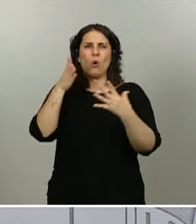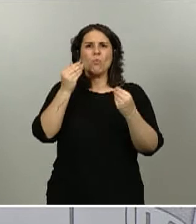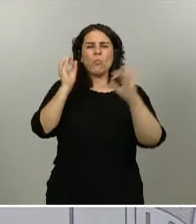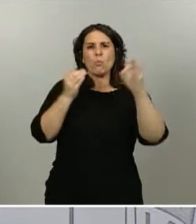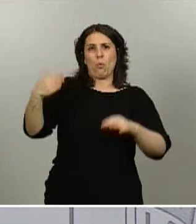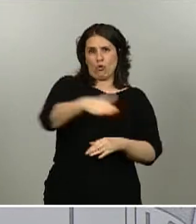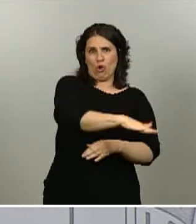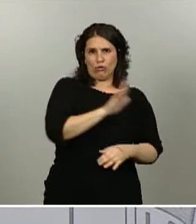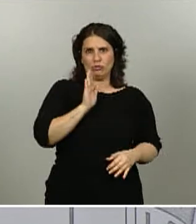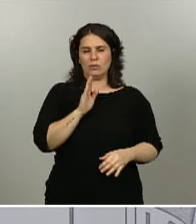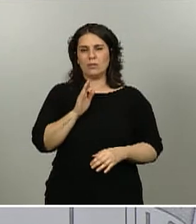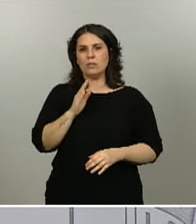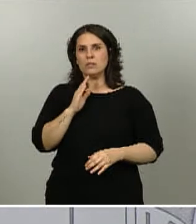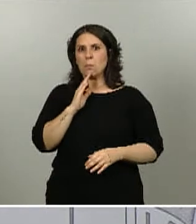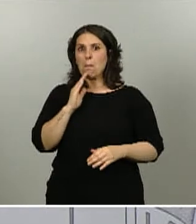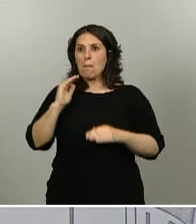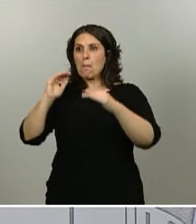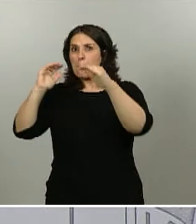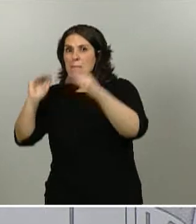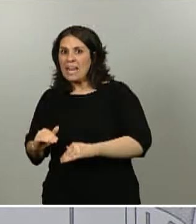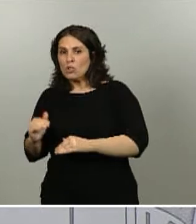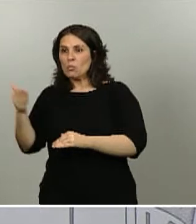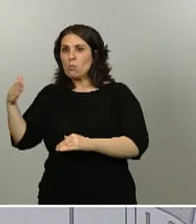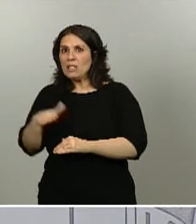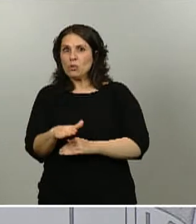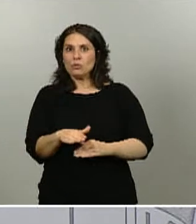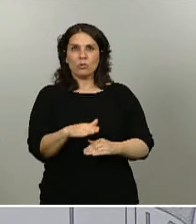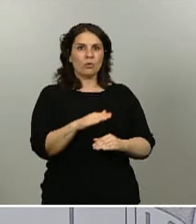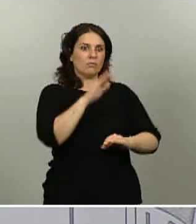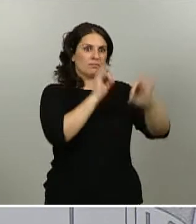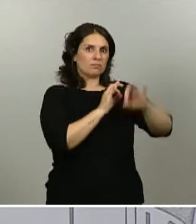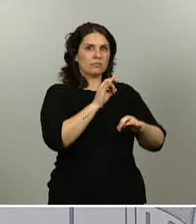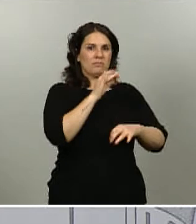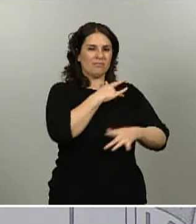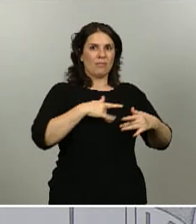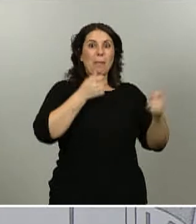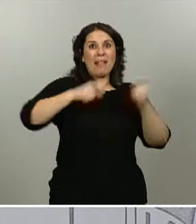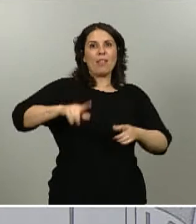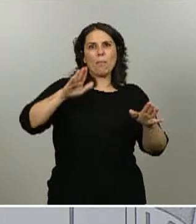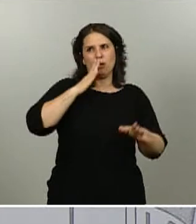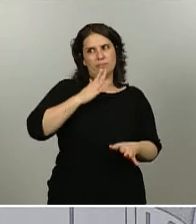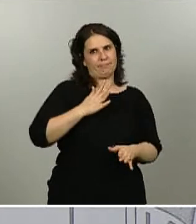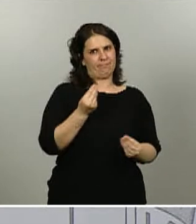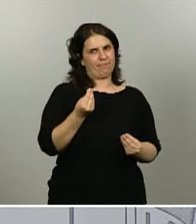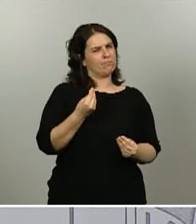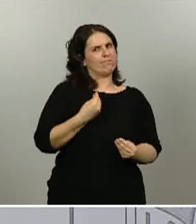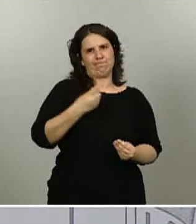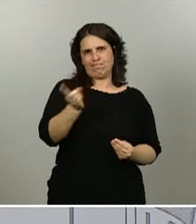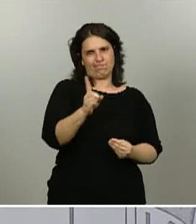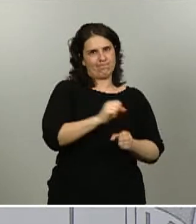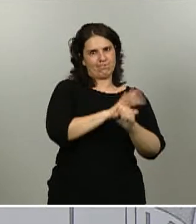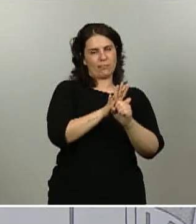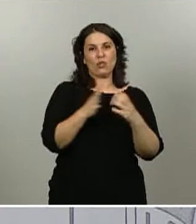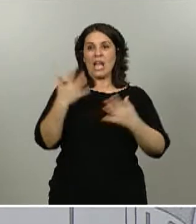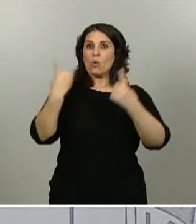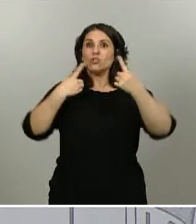en sintomatología compatible es menos probable que sea por coronavirus. Pero en todo caso se introducían como confirmados algunos casos que habían sido solamente